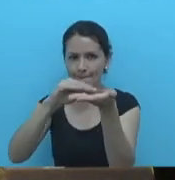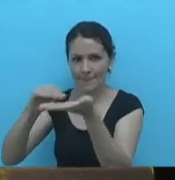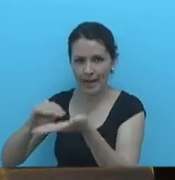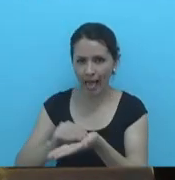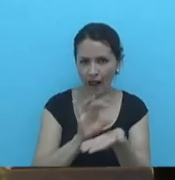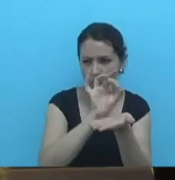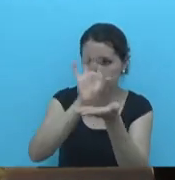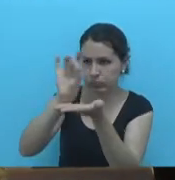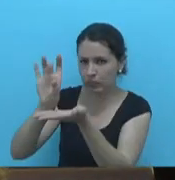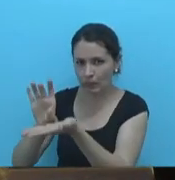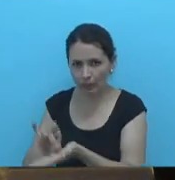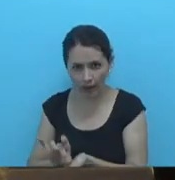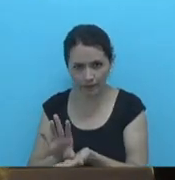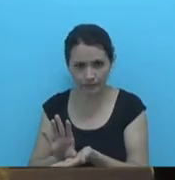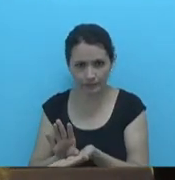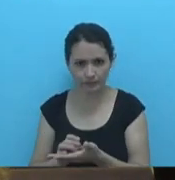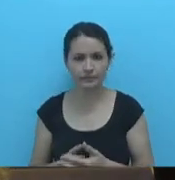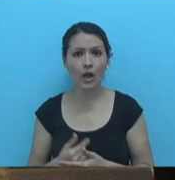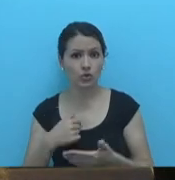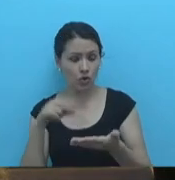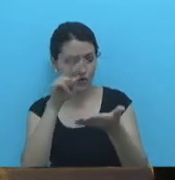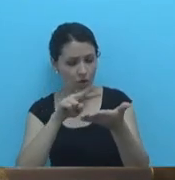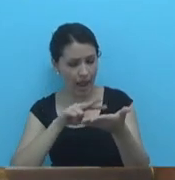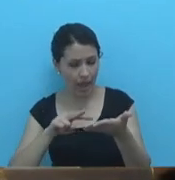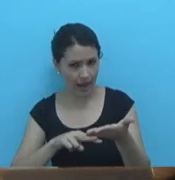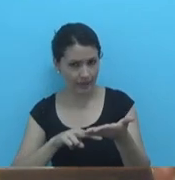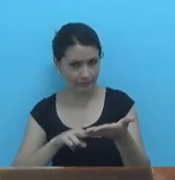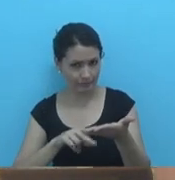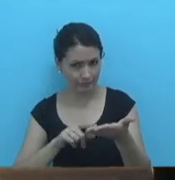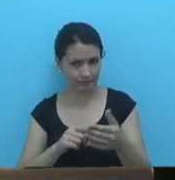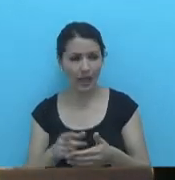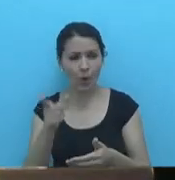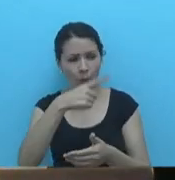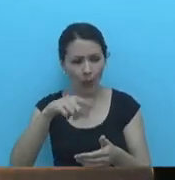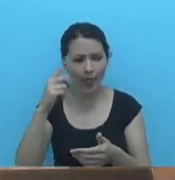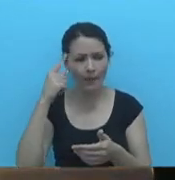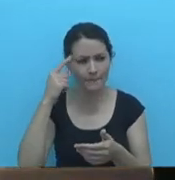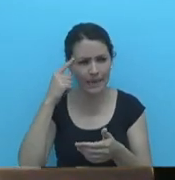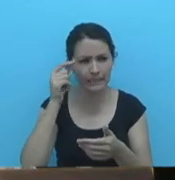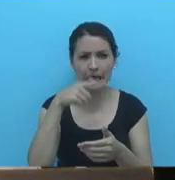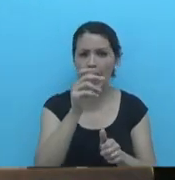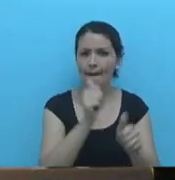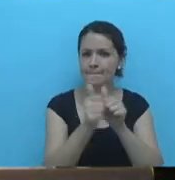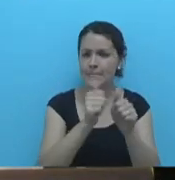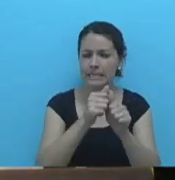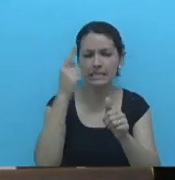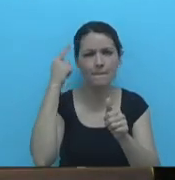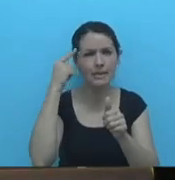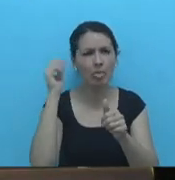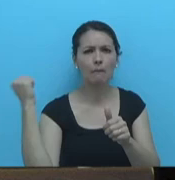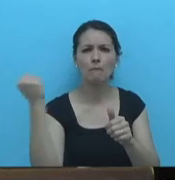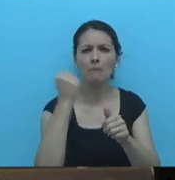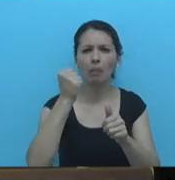ver cómo el poder de la multinacional cree que está por encima de todos nosotros, los pobladores de la provincia, los habitantes y también